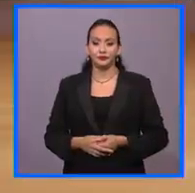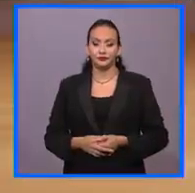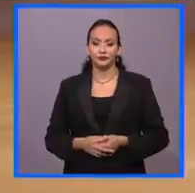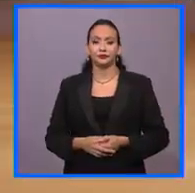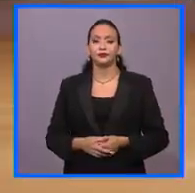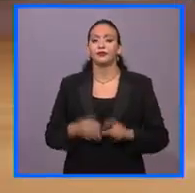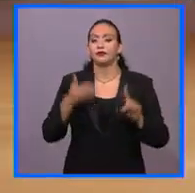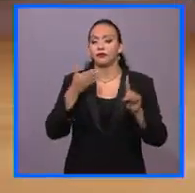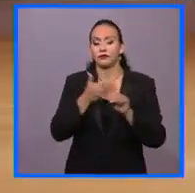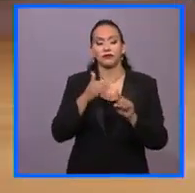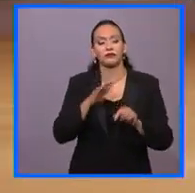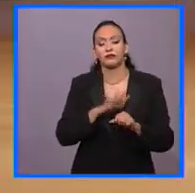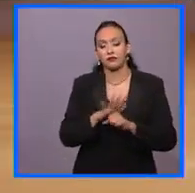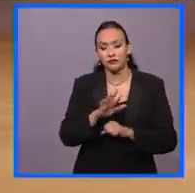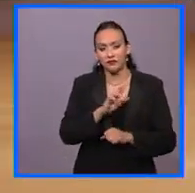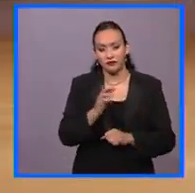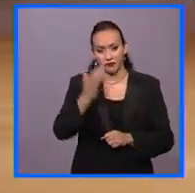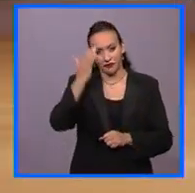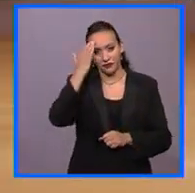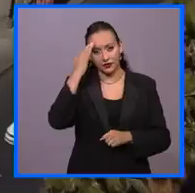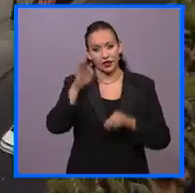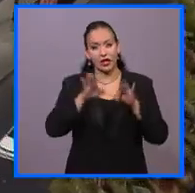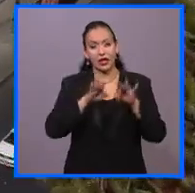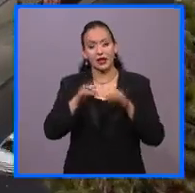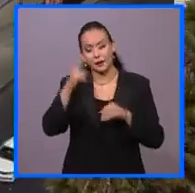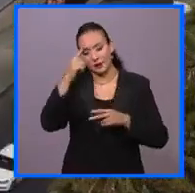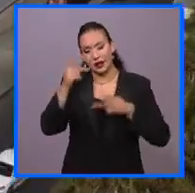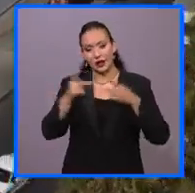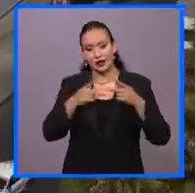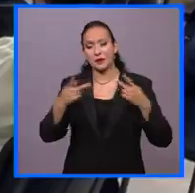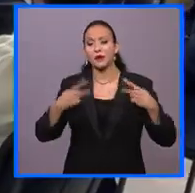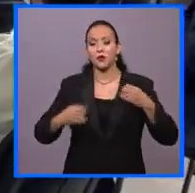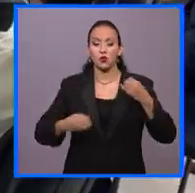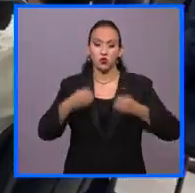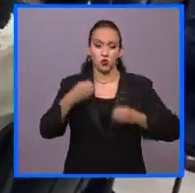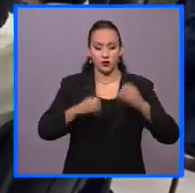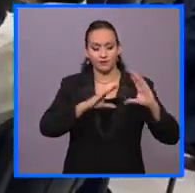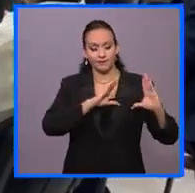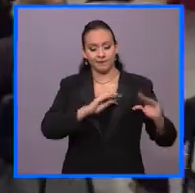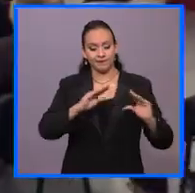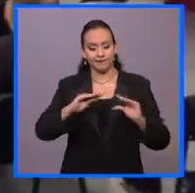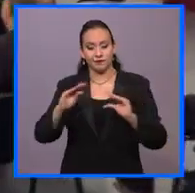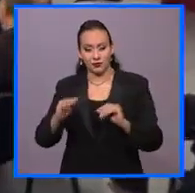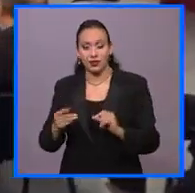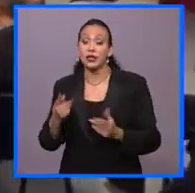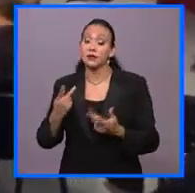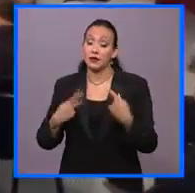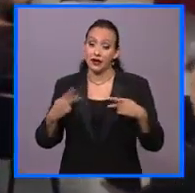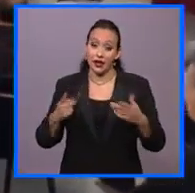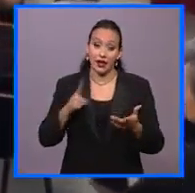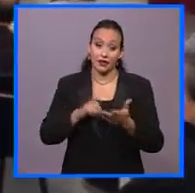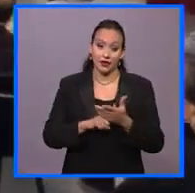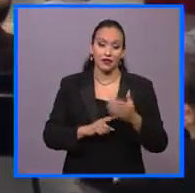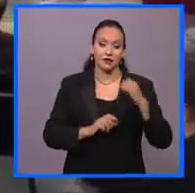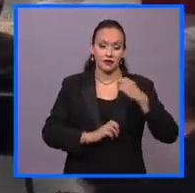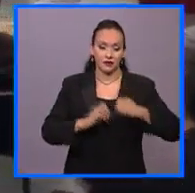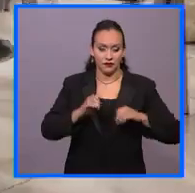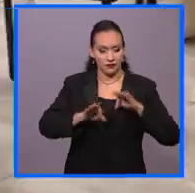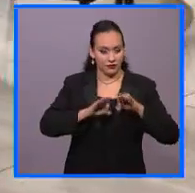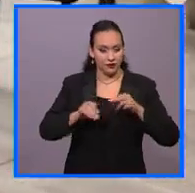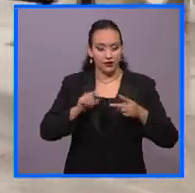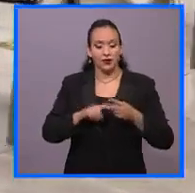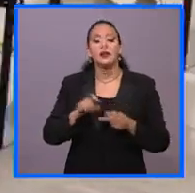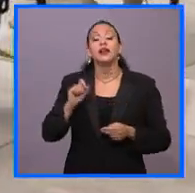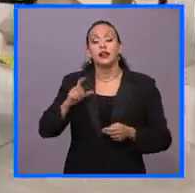Con el fin de reconocer su función clave en la preparación de personas juzgadoras y de integrantes del Poder Judicial, así como